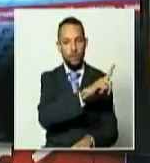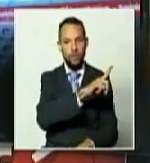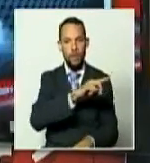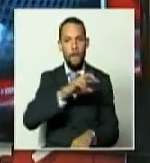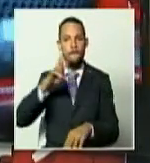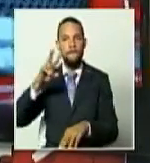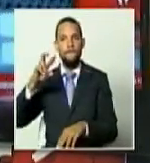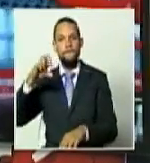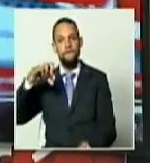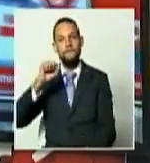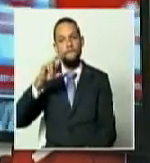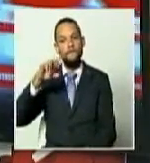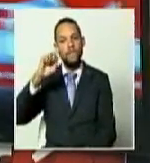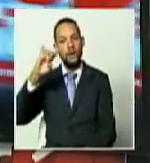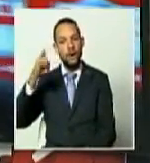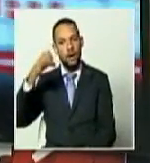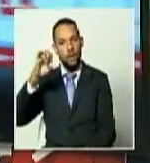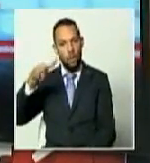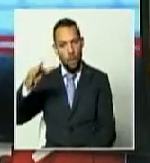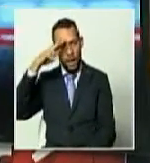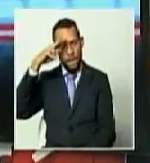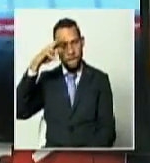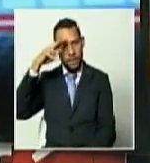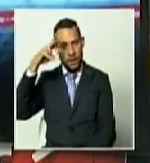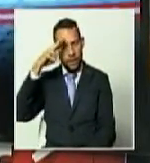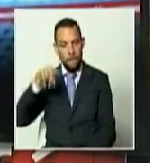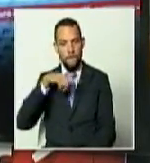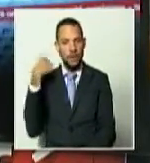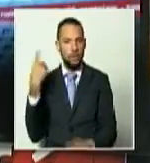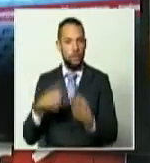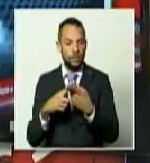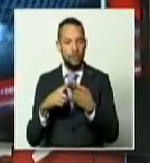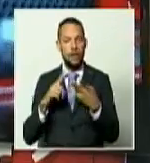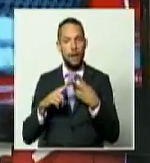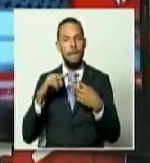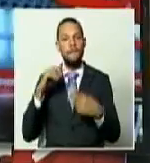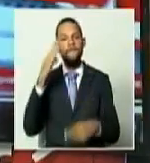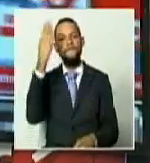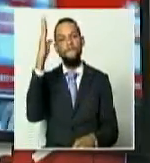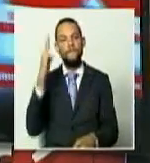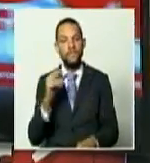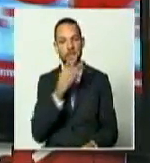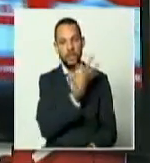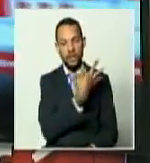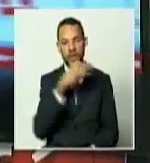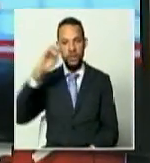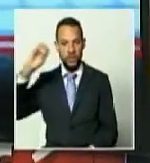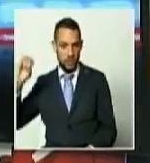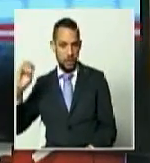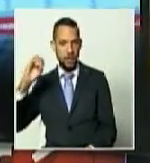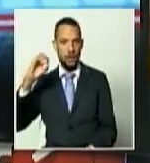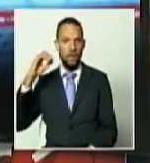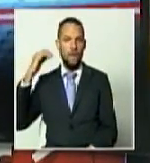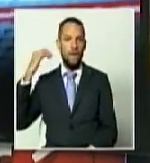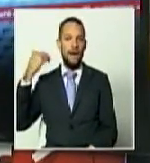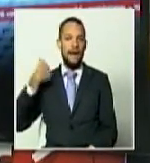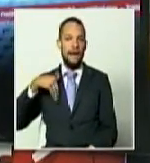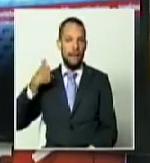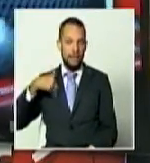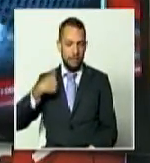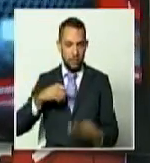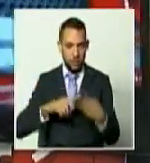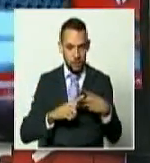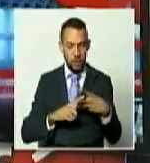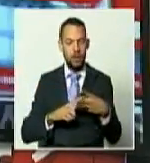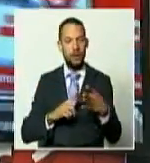perdió como local 1-4 con Perú. Yo no creo que vaya más el técnico el chiquiarse. Brasil 3-0 ante la selección argentina. También complicaciones para